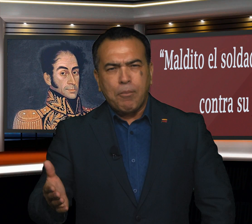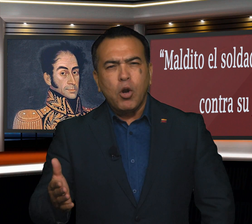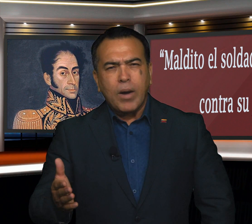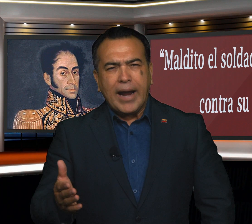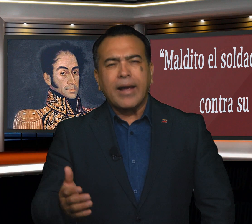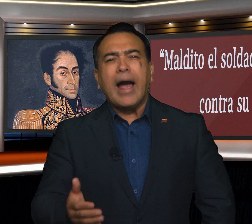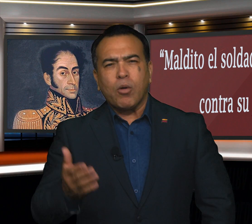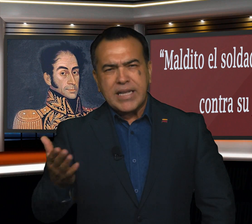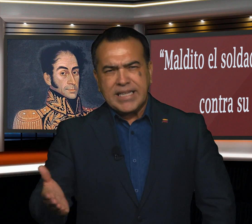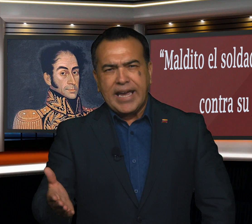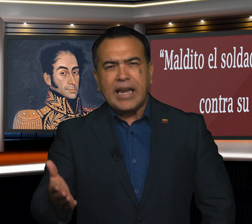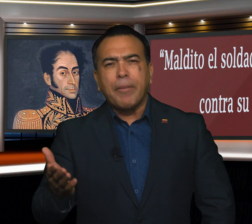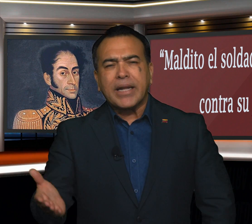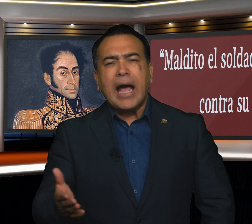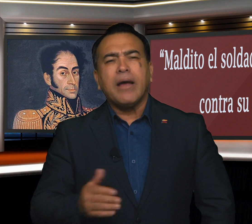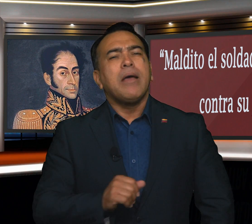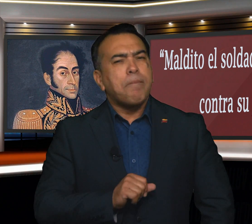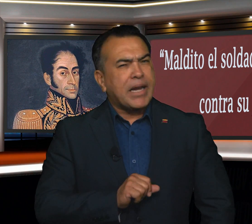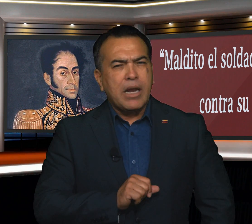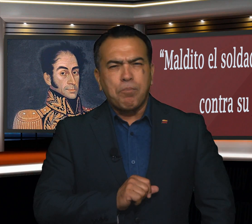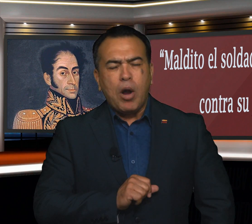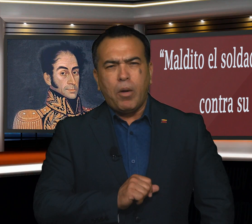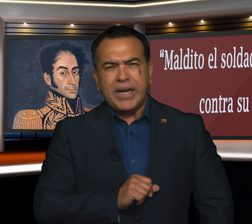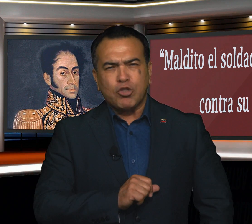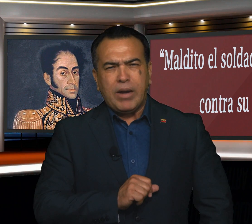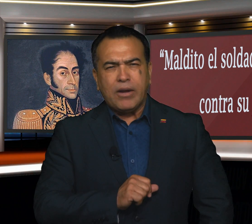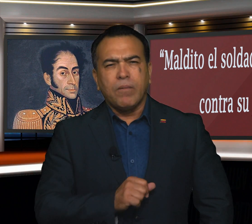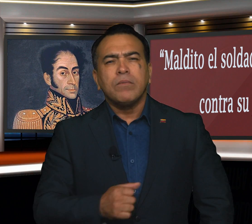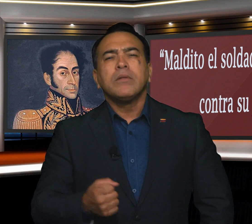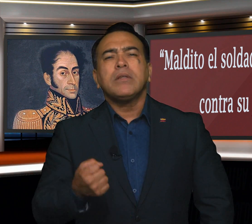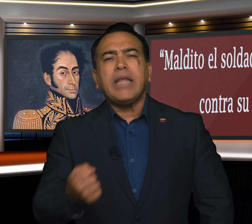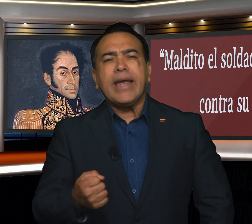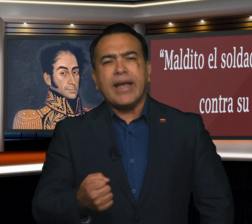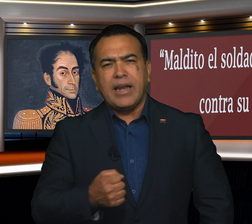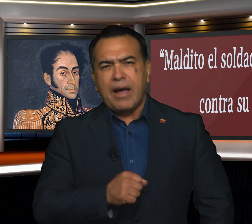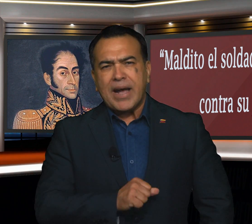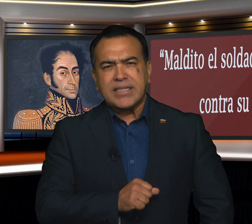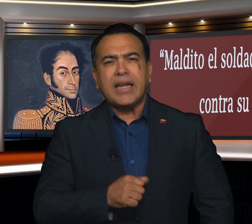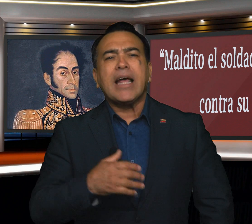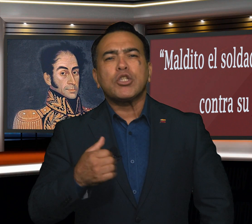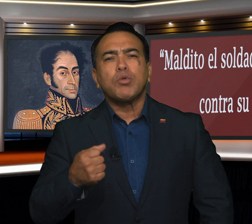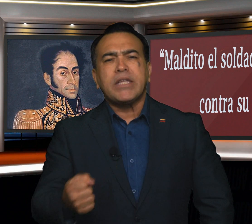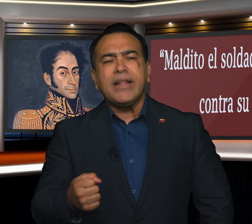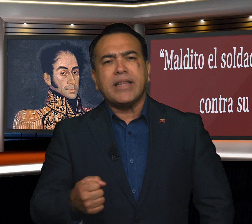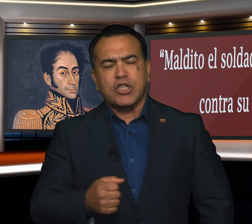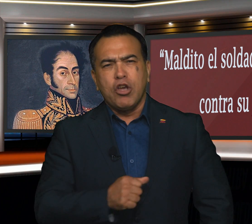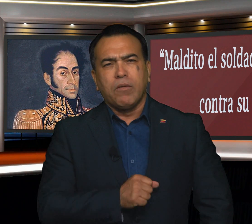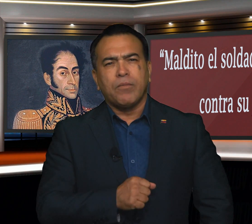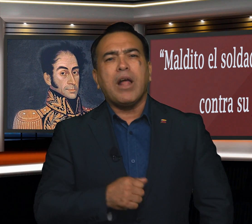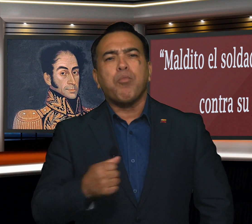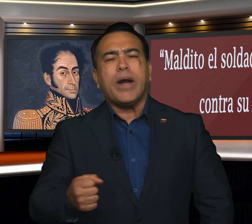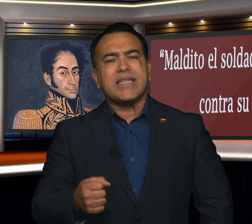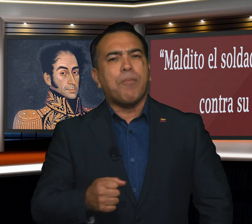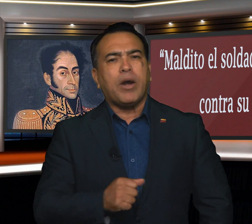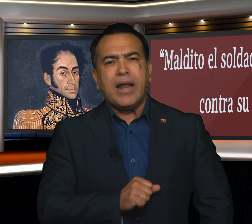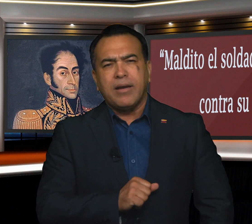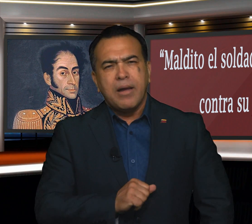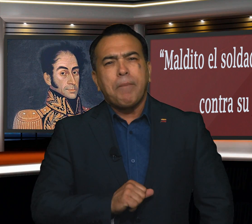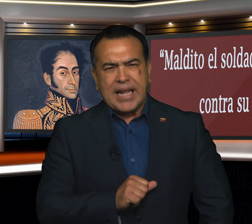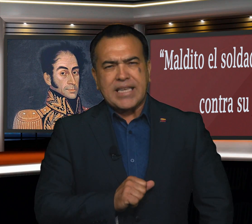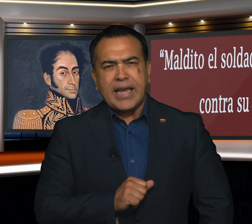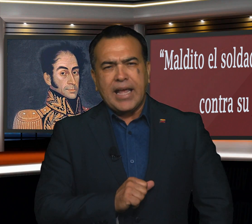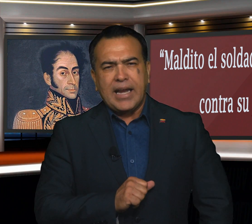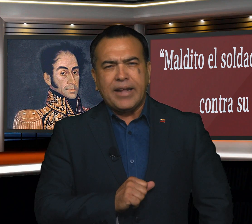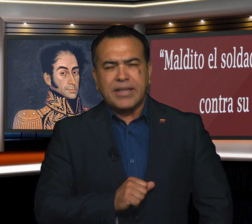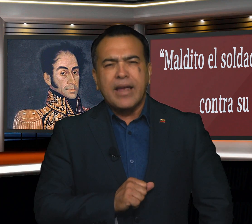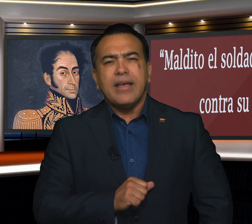y damos lugar a lo que sea la verdad para que el pueblo venezolano tenga la base, la sustentación, la fuerza moral